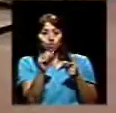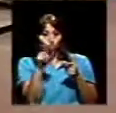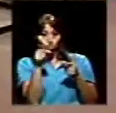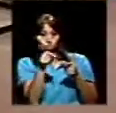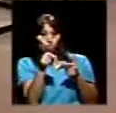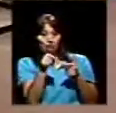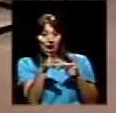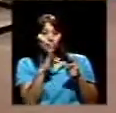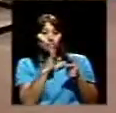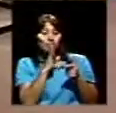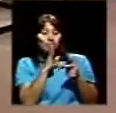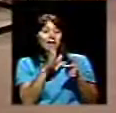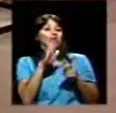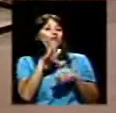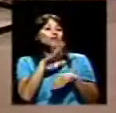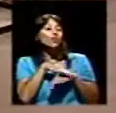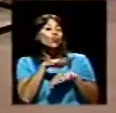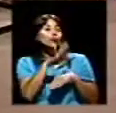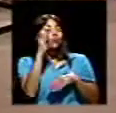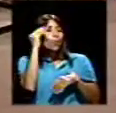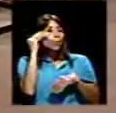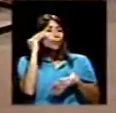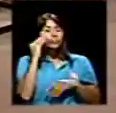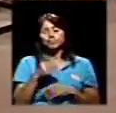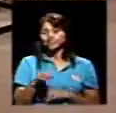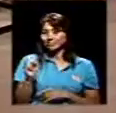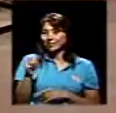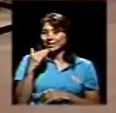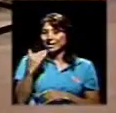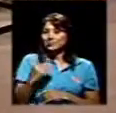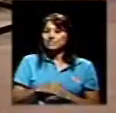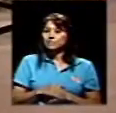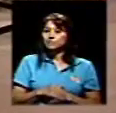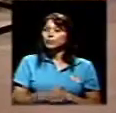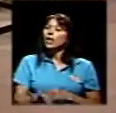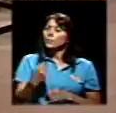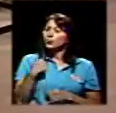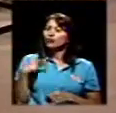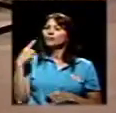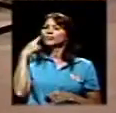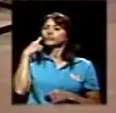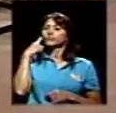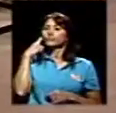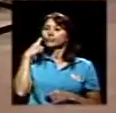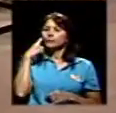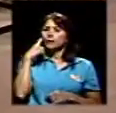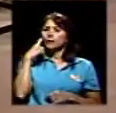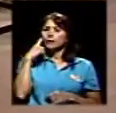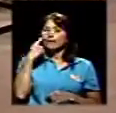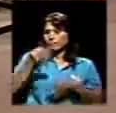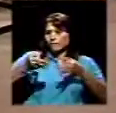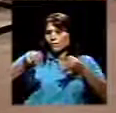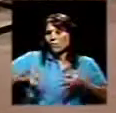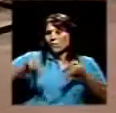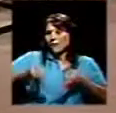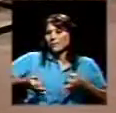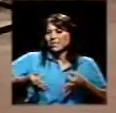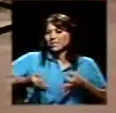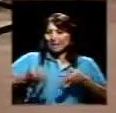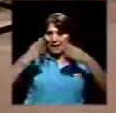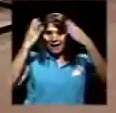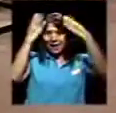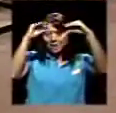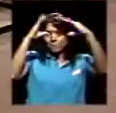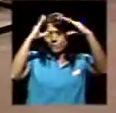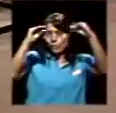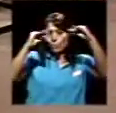Gracias. Tengo la impresión de que lo que se trata formalmente del informe de los